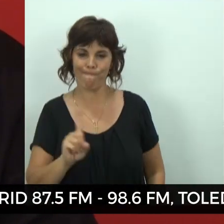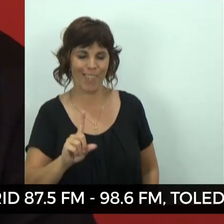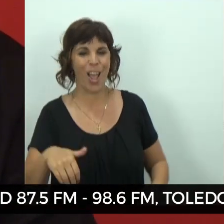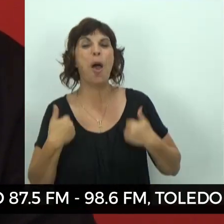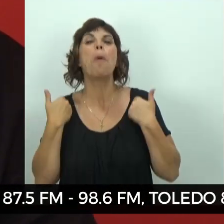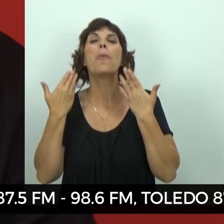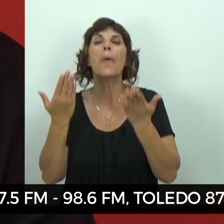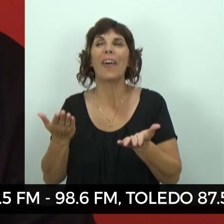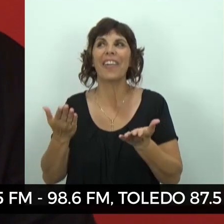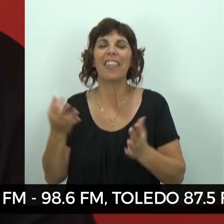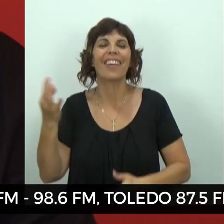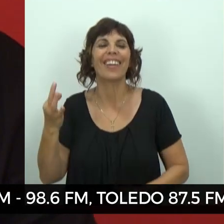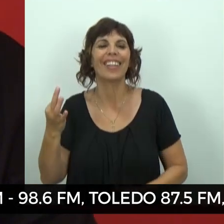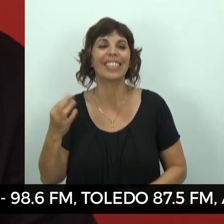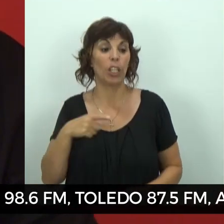se te abren a ti.